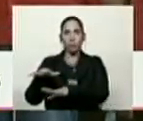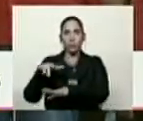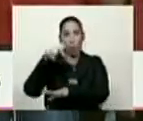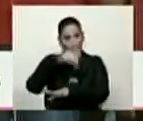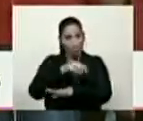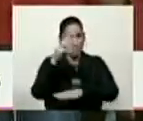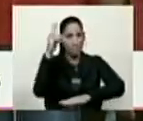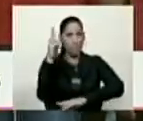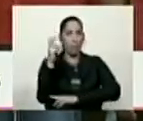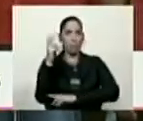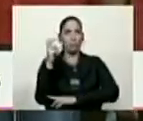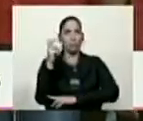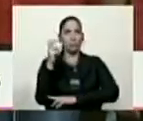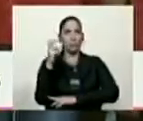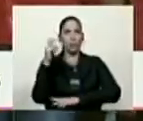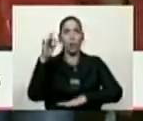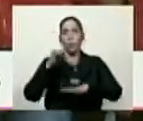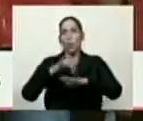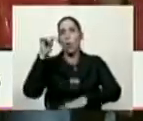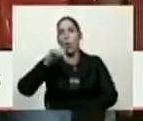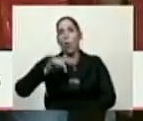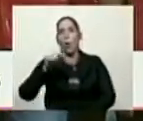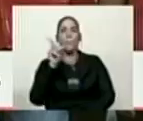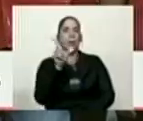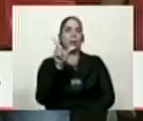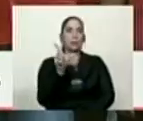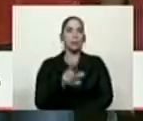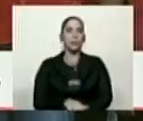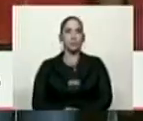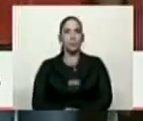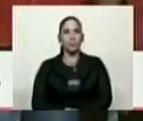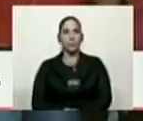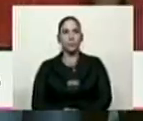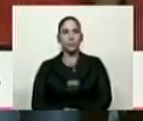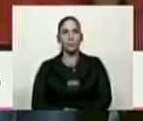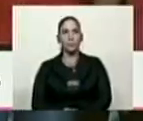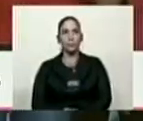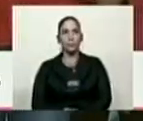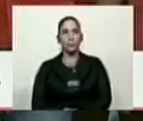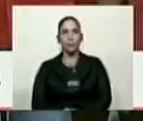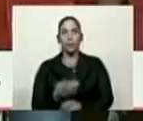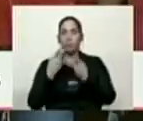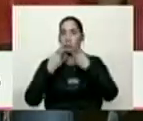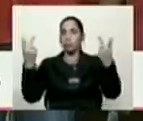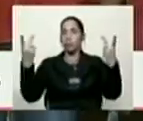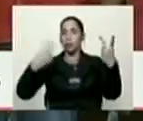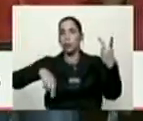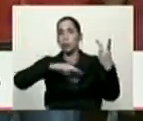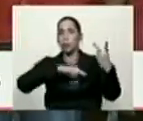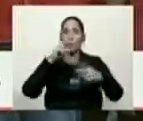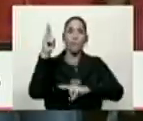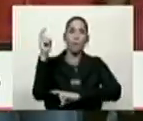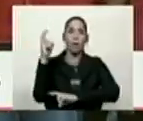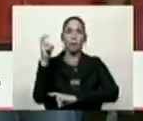viernes, nos toca en el partido, decretamos nosotros los viernes de